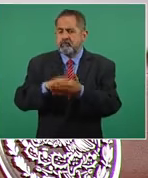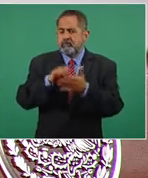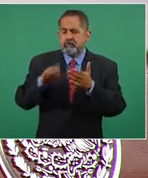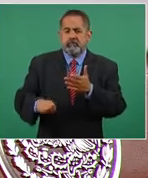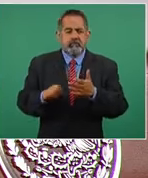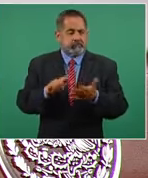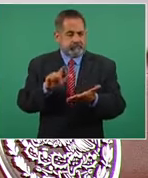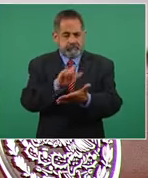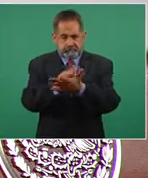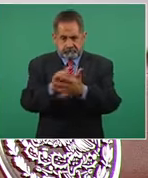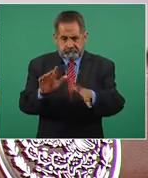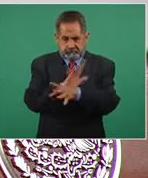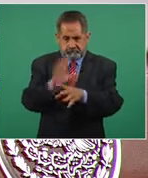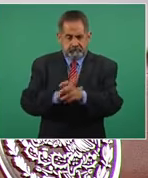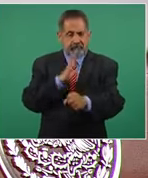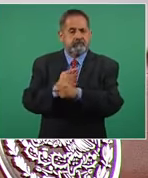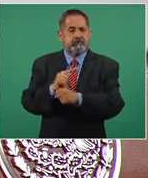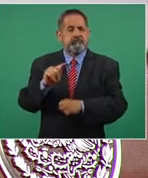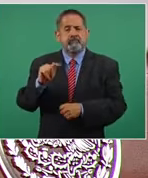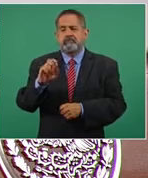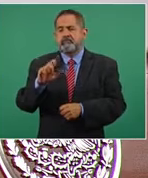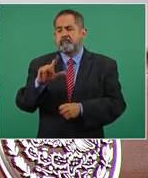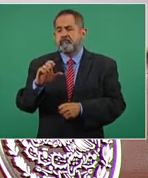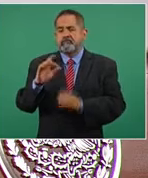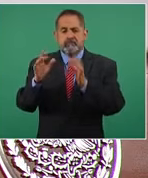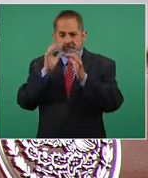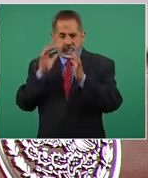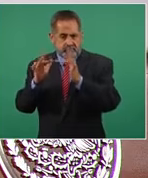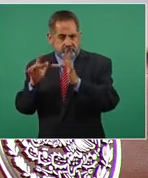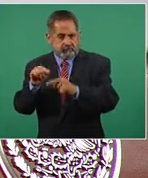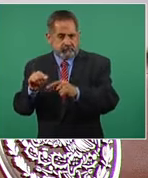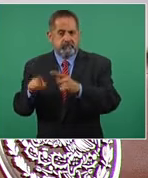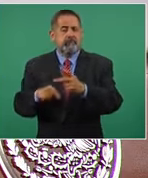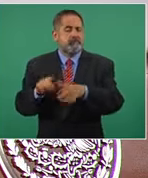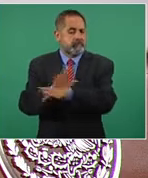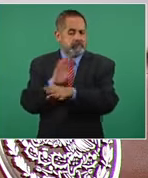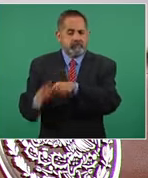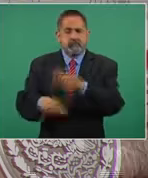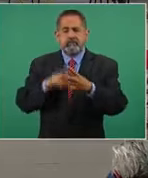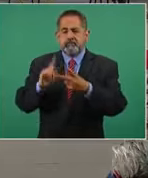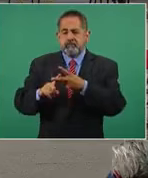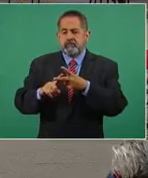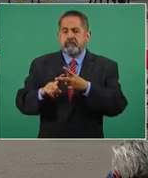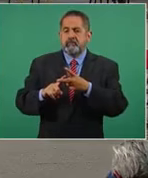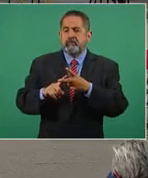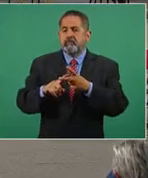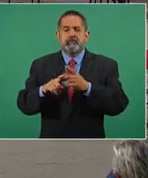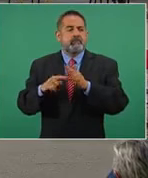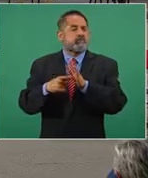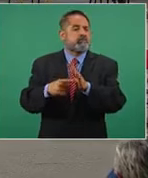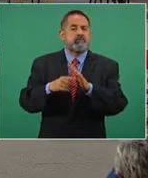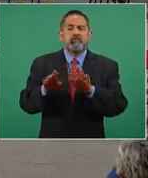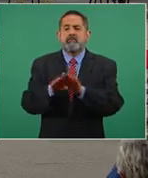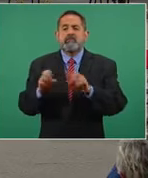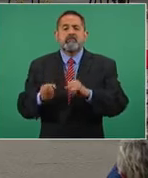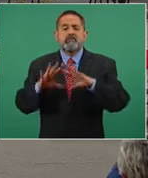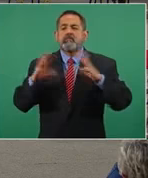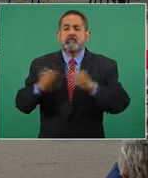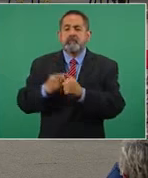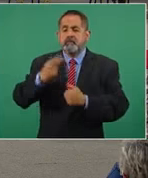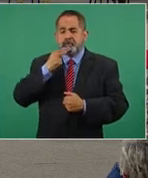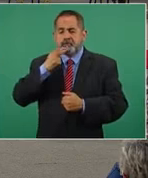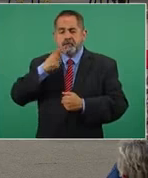las reformas a la Ley de Telecomunicaciones y una exposición respecto al Padrón Nacional de